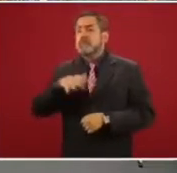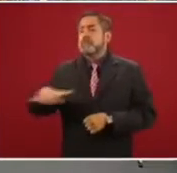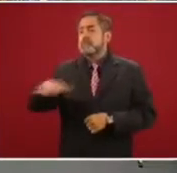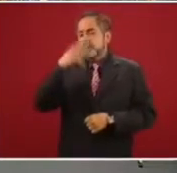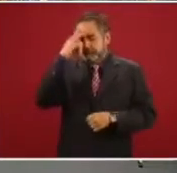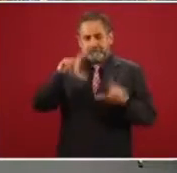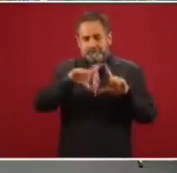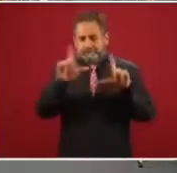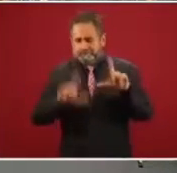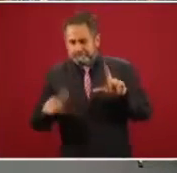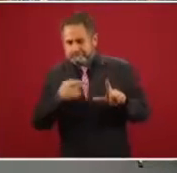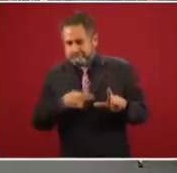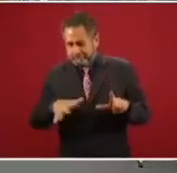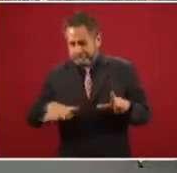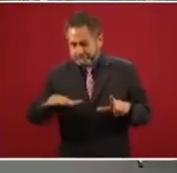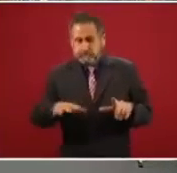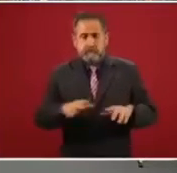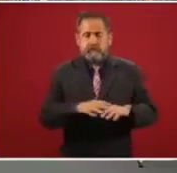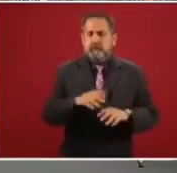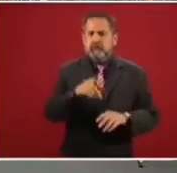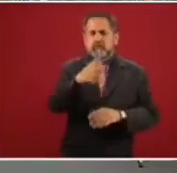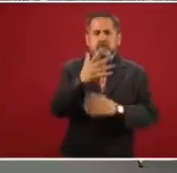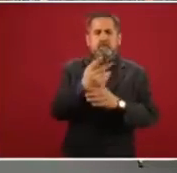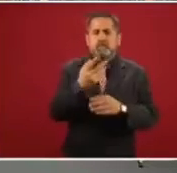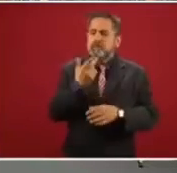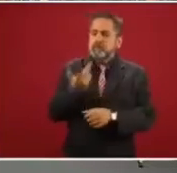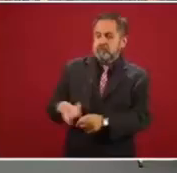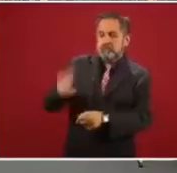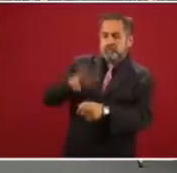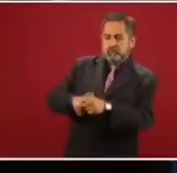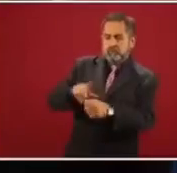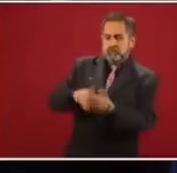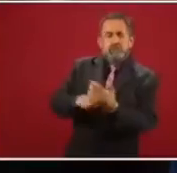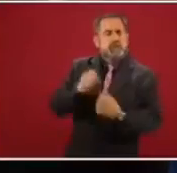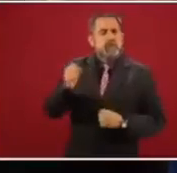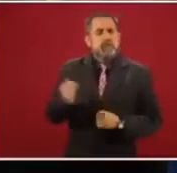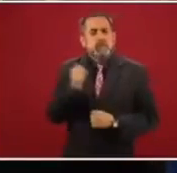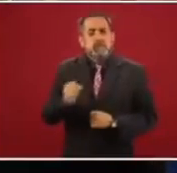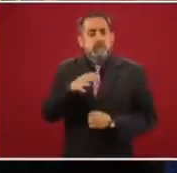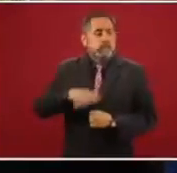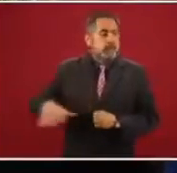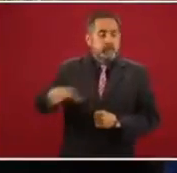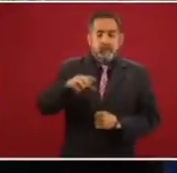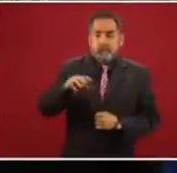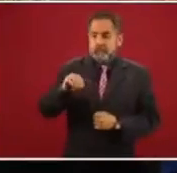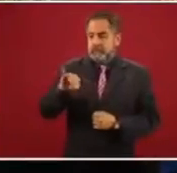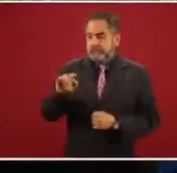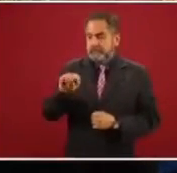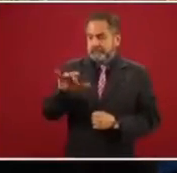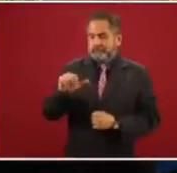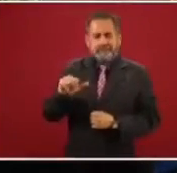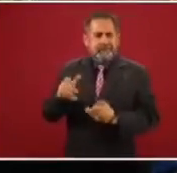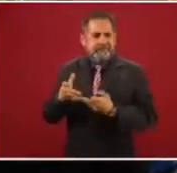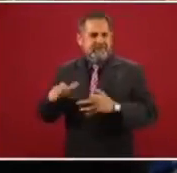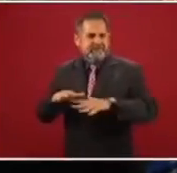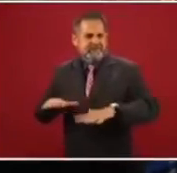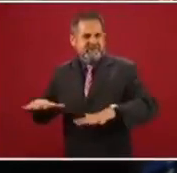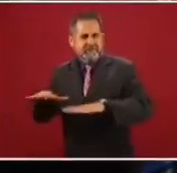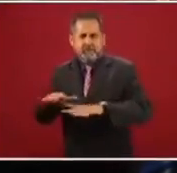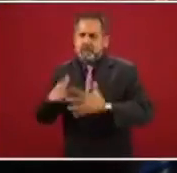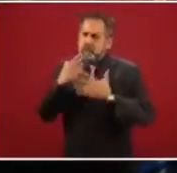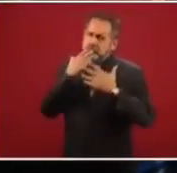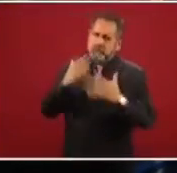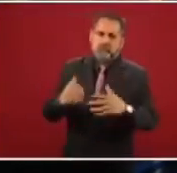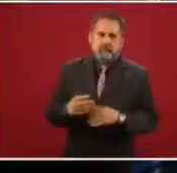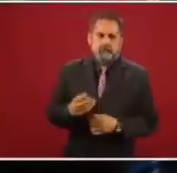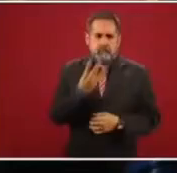vengo y habla usted del hospital de tlaxiaco afortunadamente la región de la mixteca ha recibido las bondades de la